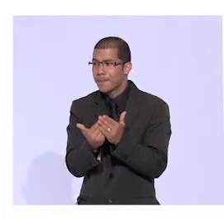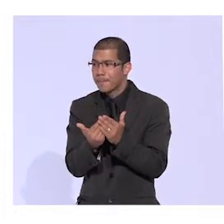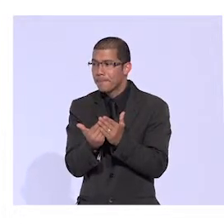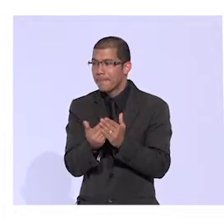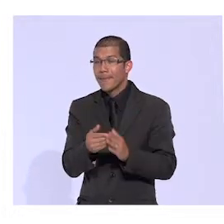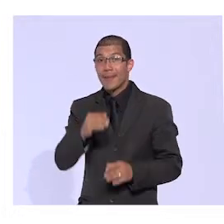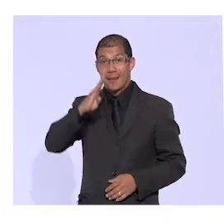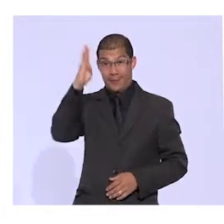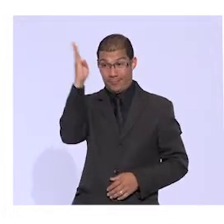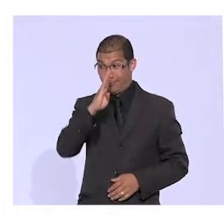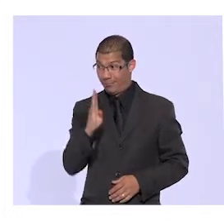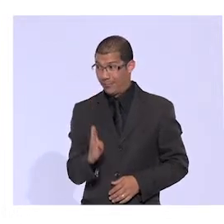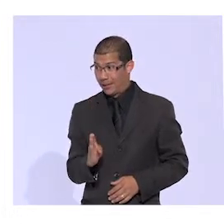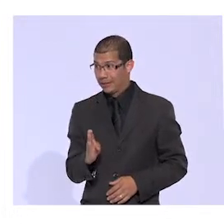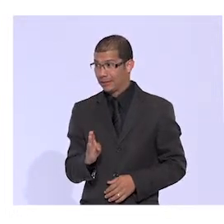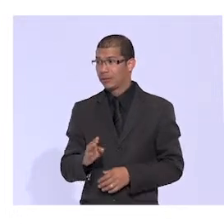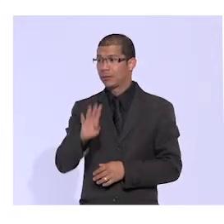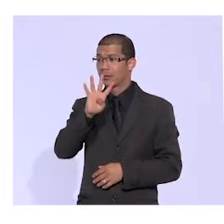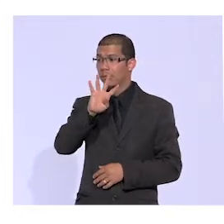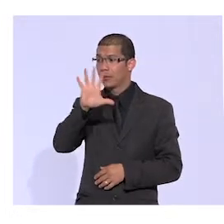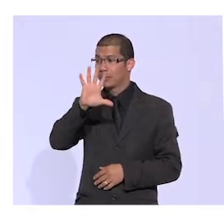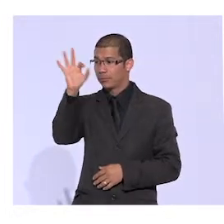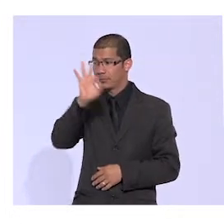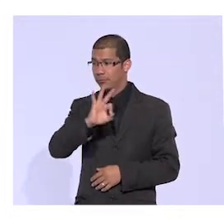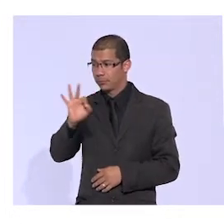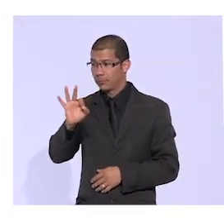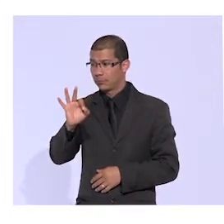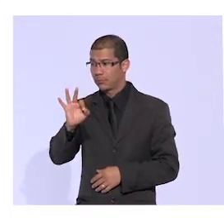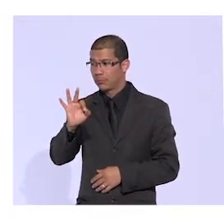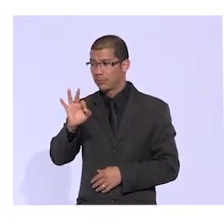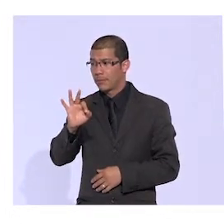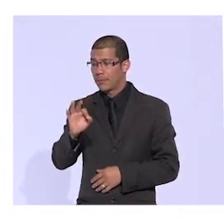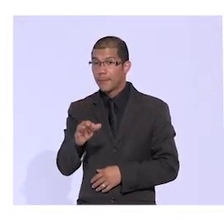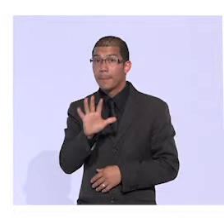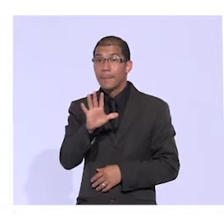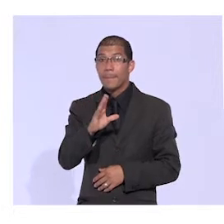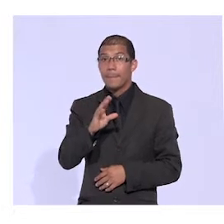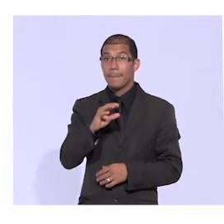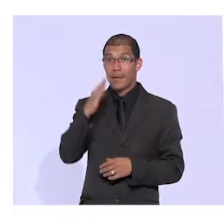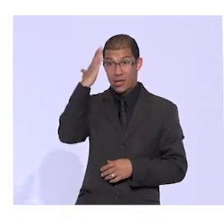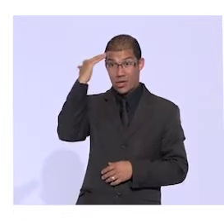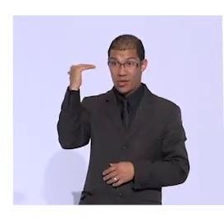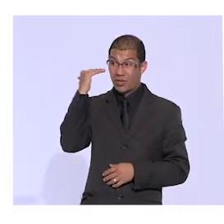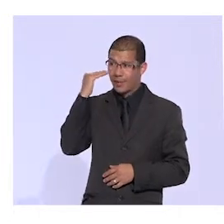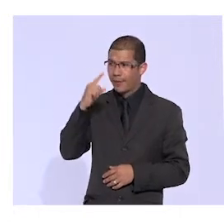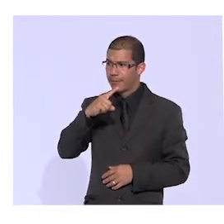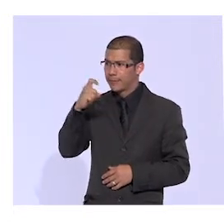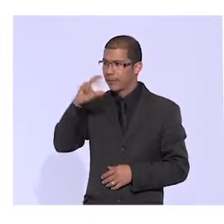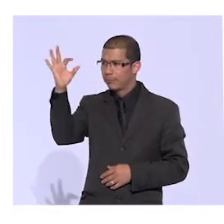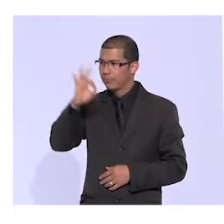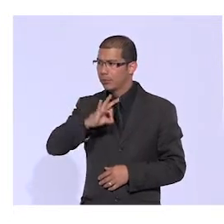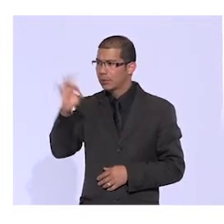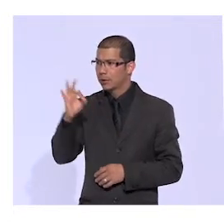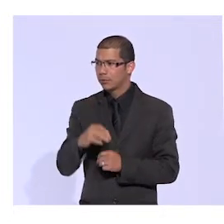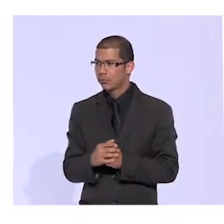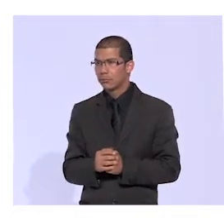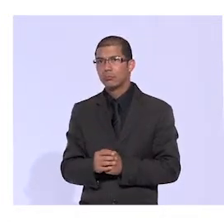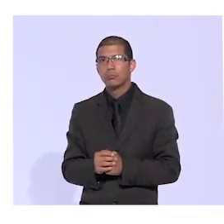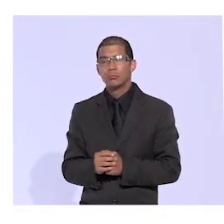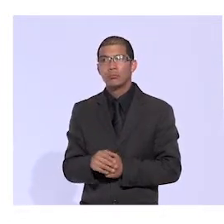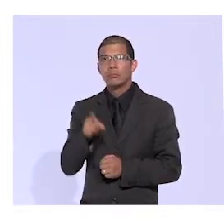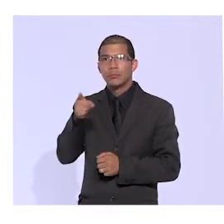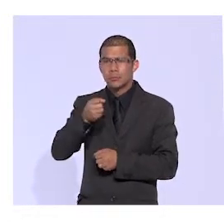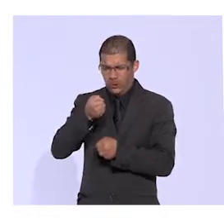100% de Corea. Yo creo, de todas maneras, es que además no pueden trabajar en otra cosa, porque dedican tantas horas a trabajar